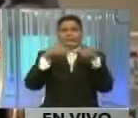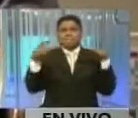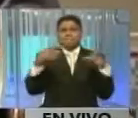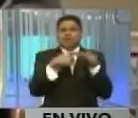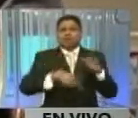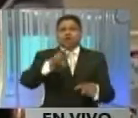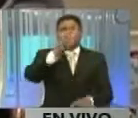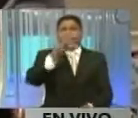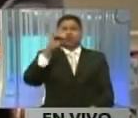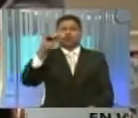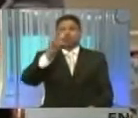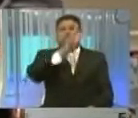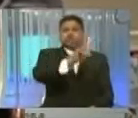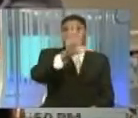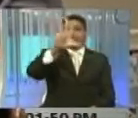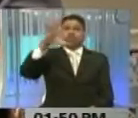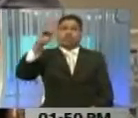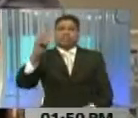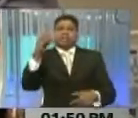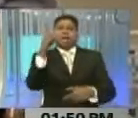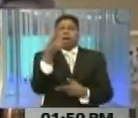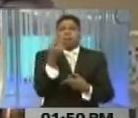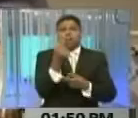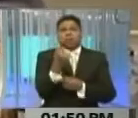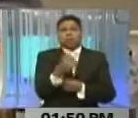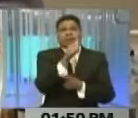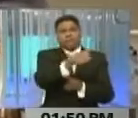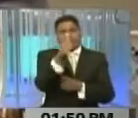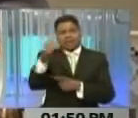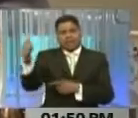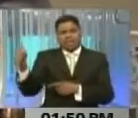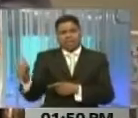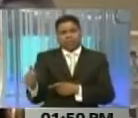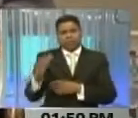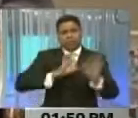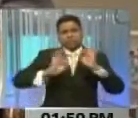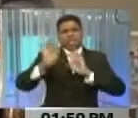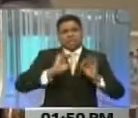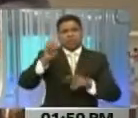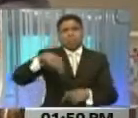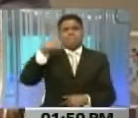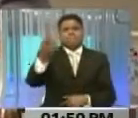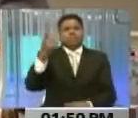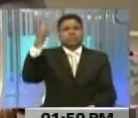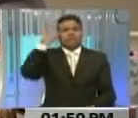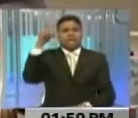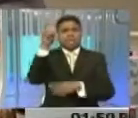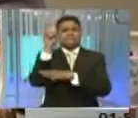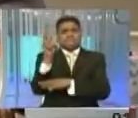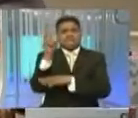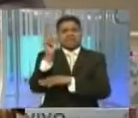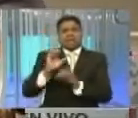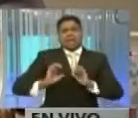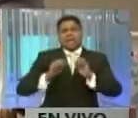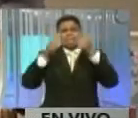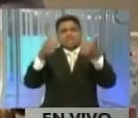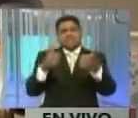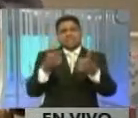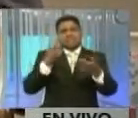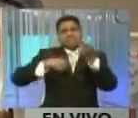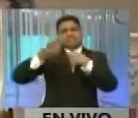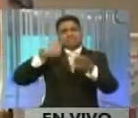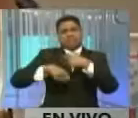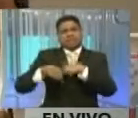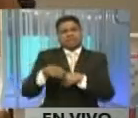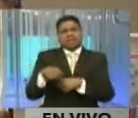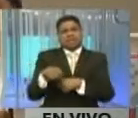de 250 bolívares para cada función. Y este próximo día viernes inicia la venta de